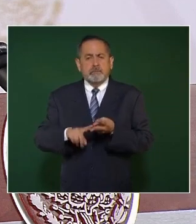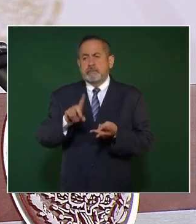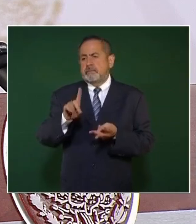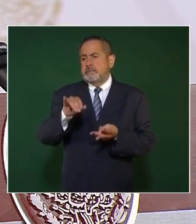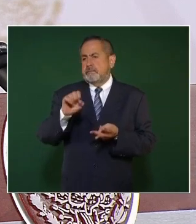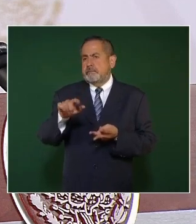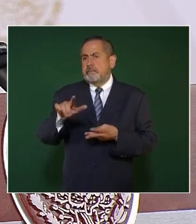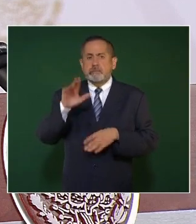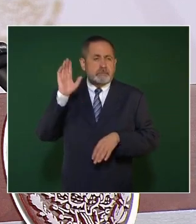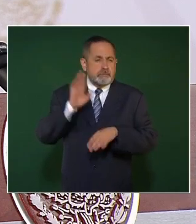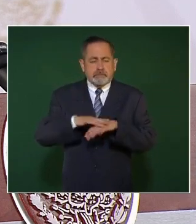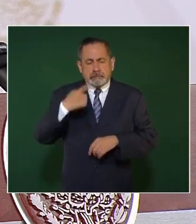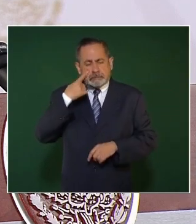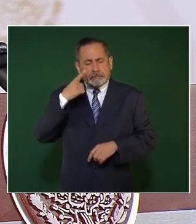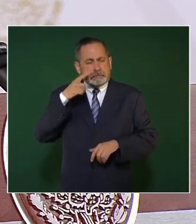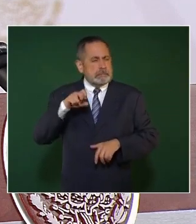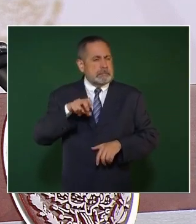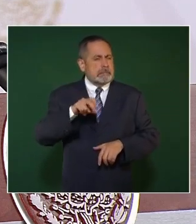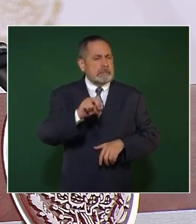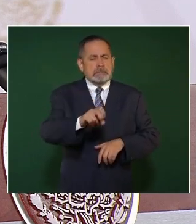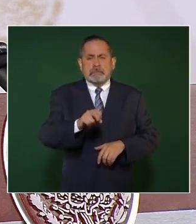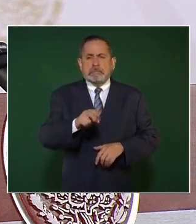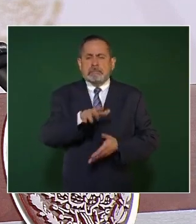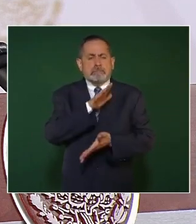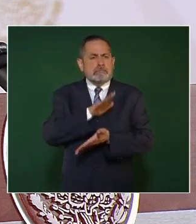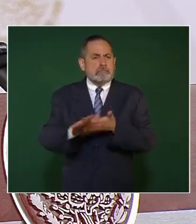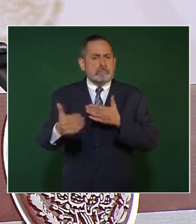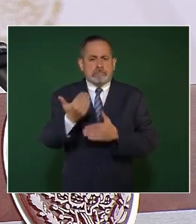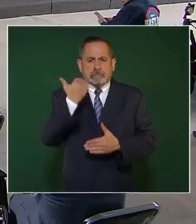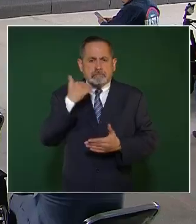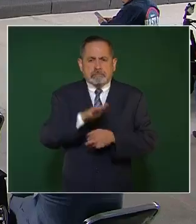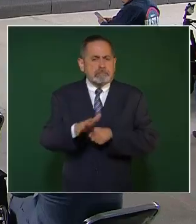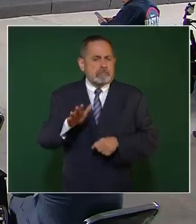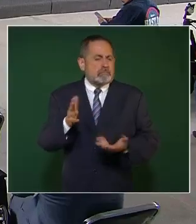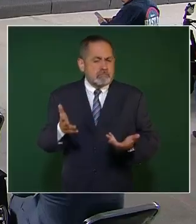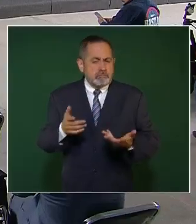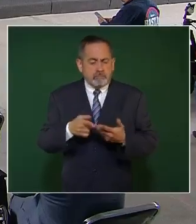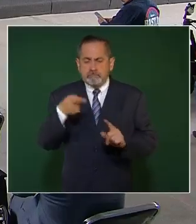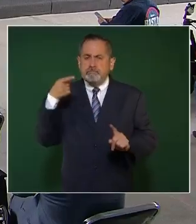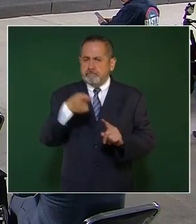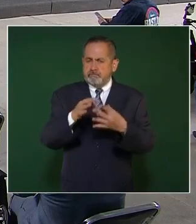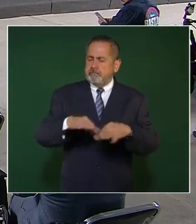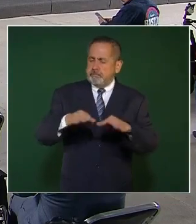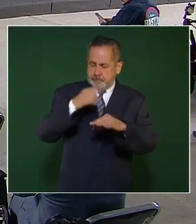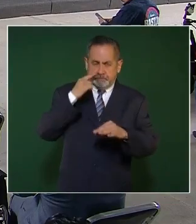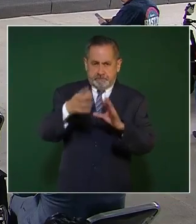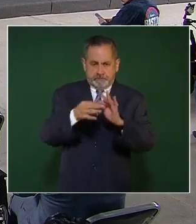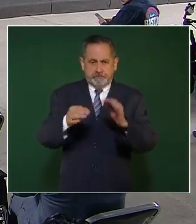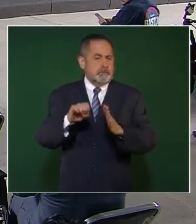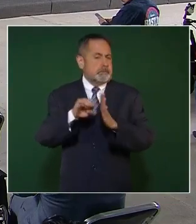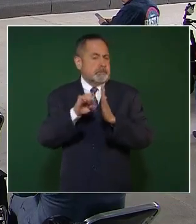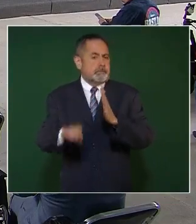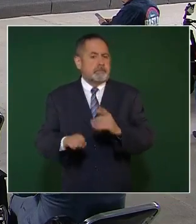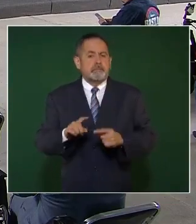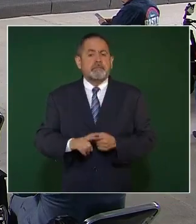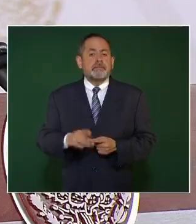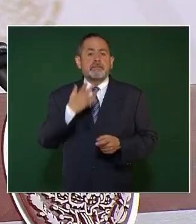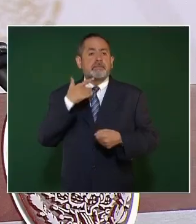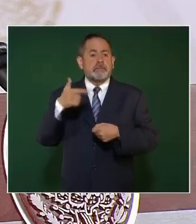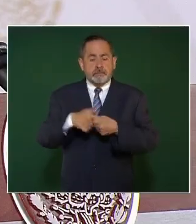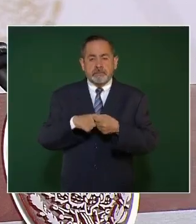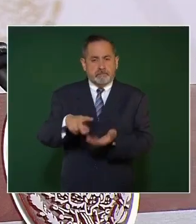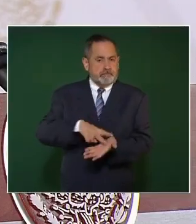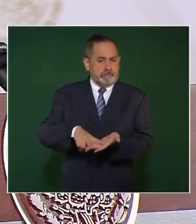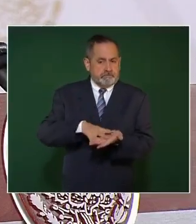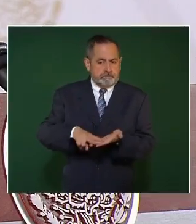cuál es la de mayor consumo en nuestro país y qué consideraremos como referente. Por ejemplo, en el caso de la gasolina